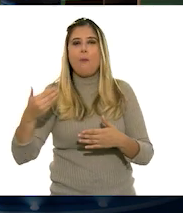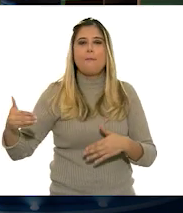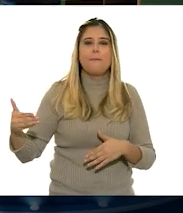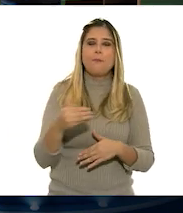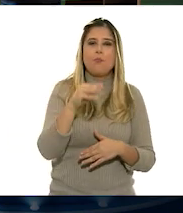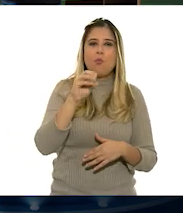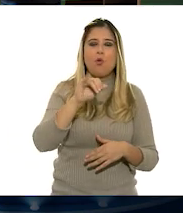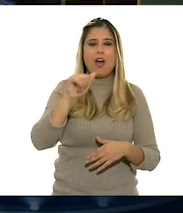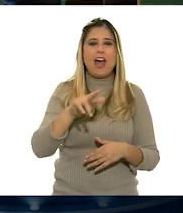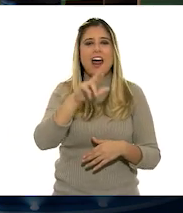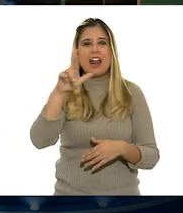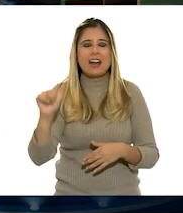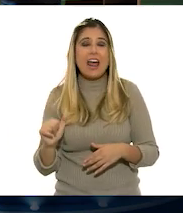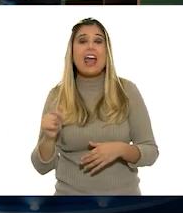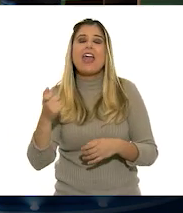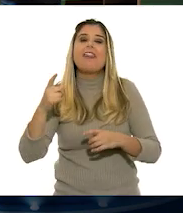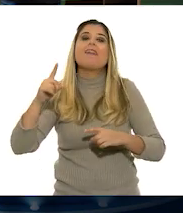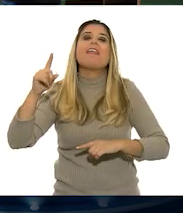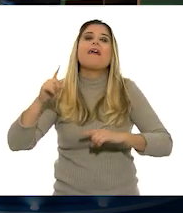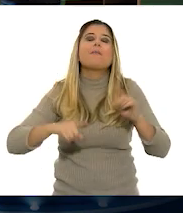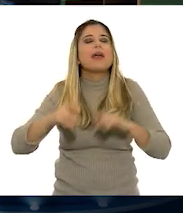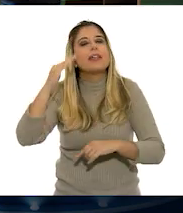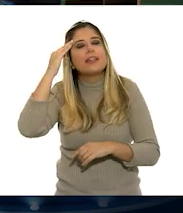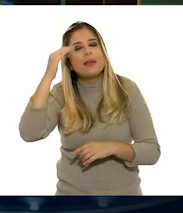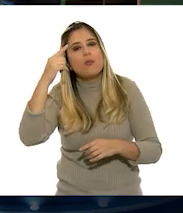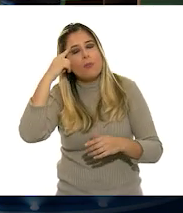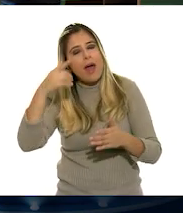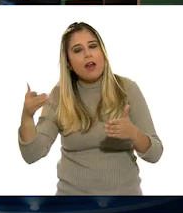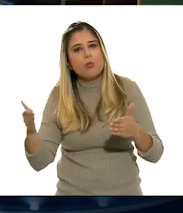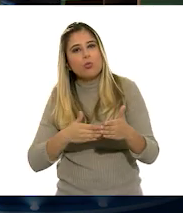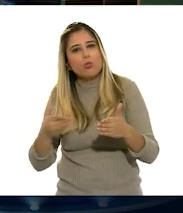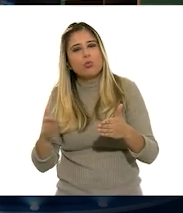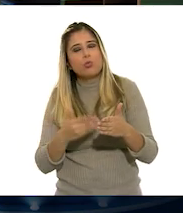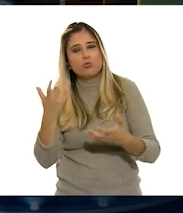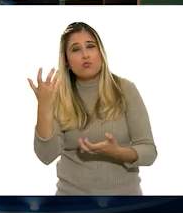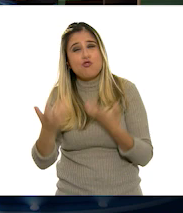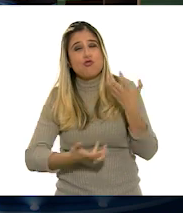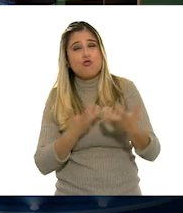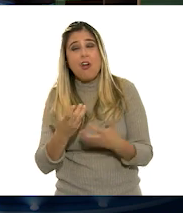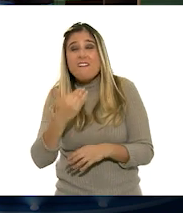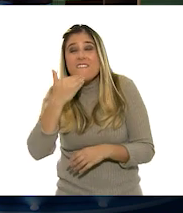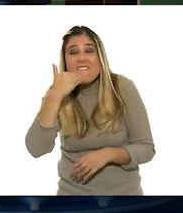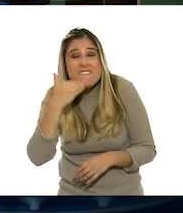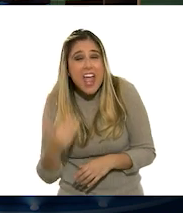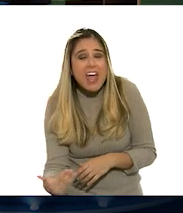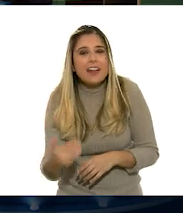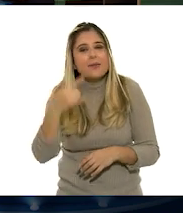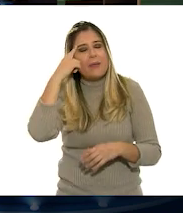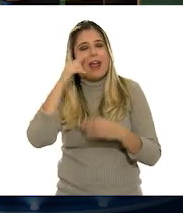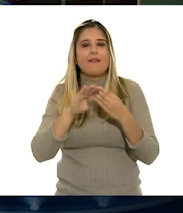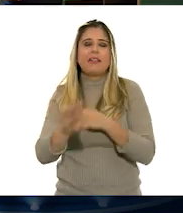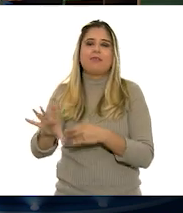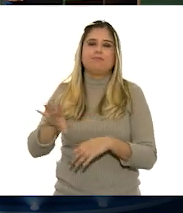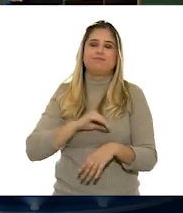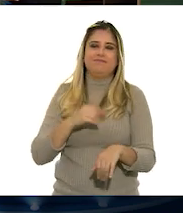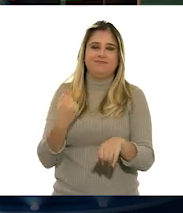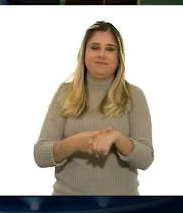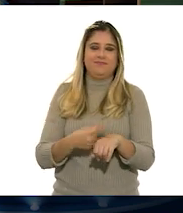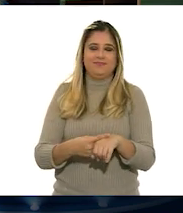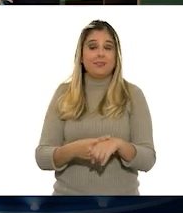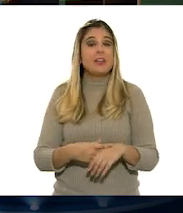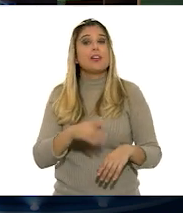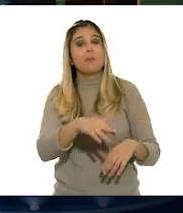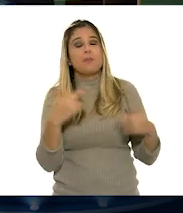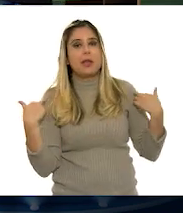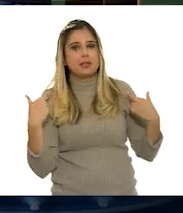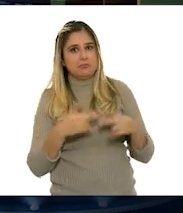entera, porque de eso dependerá el tiempo que se requiera para que esté bien cocido y evitar enfermarnos. Órale, profesor, qué